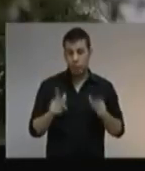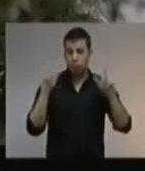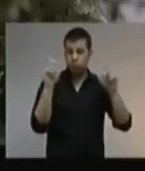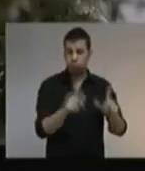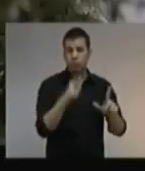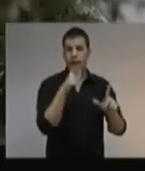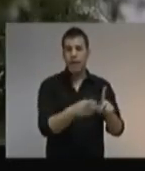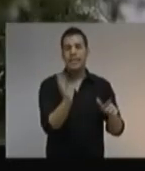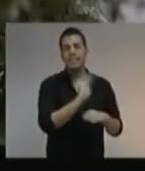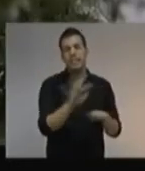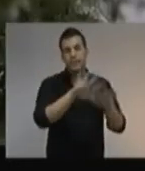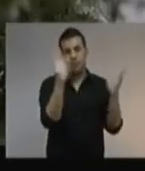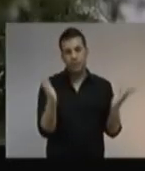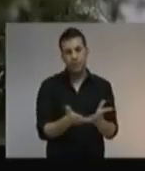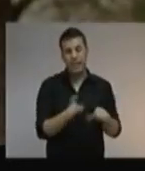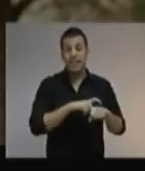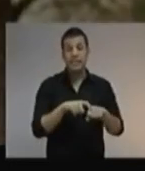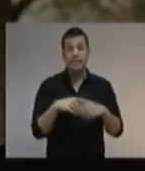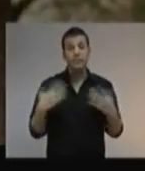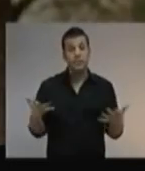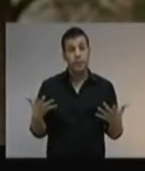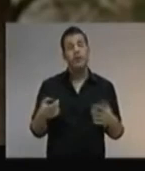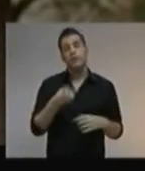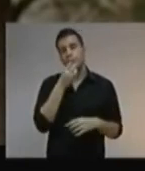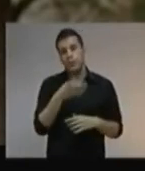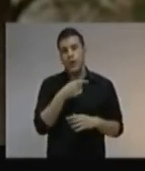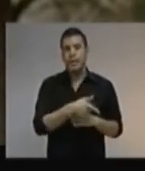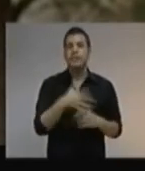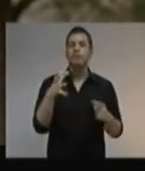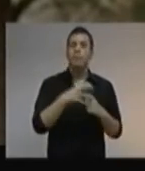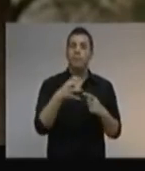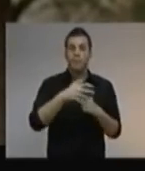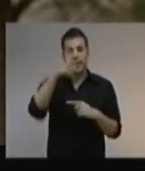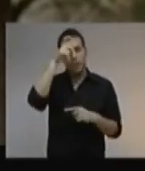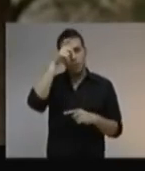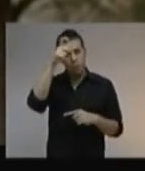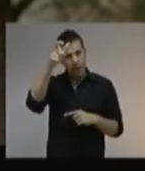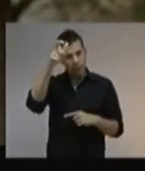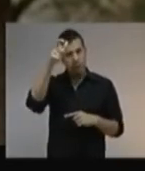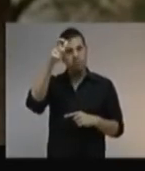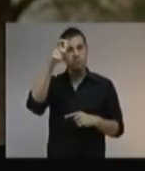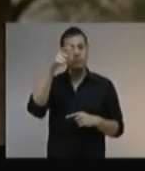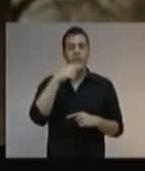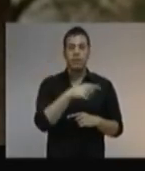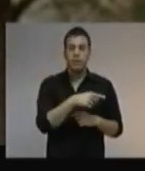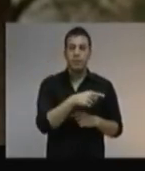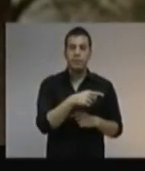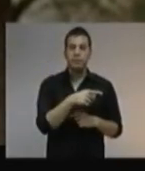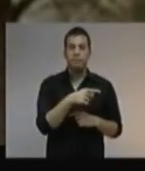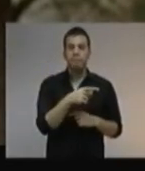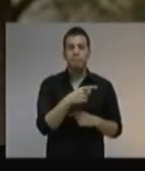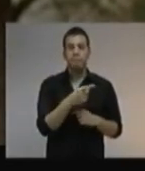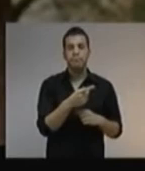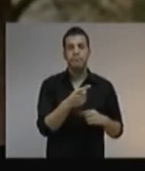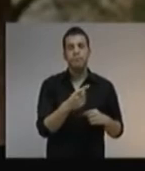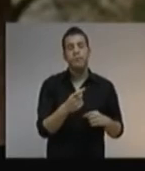Canaria. Las características principales, bueno, es un parque rural que tiene como